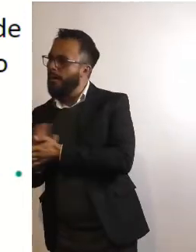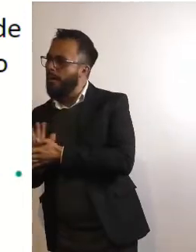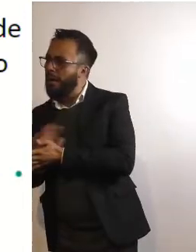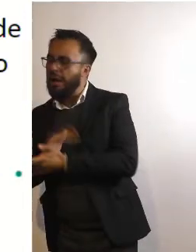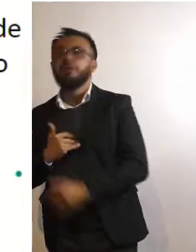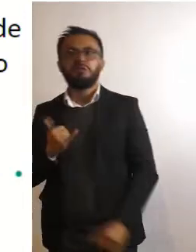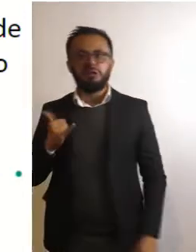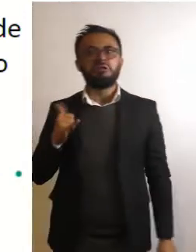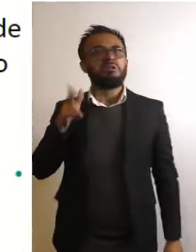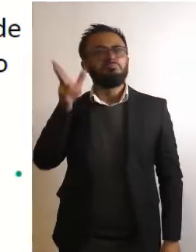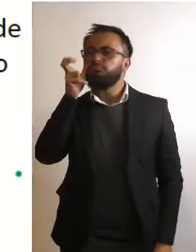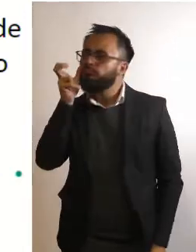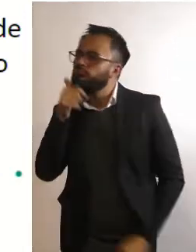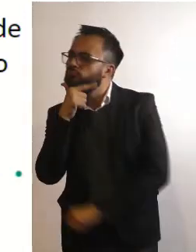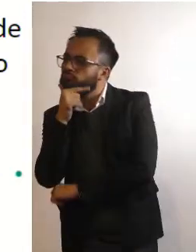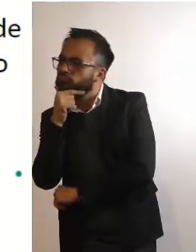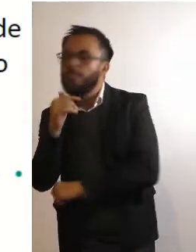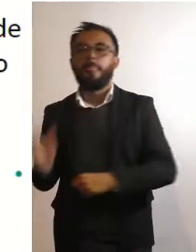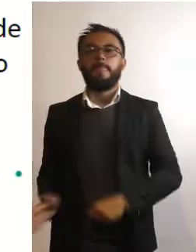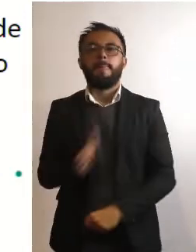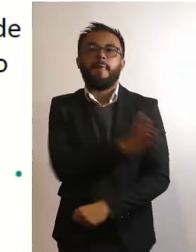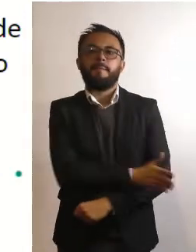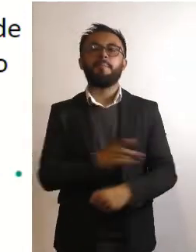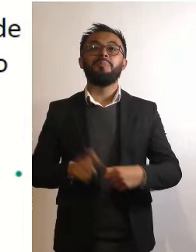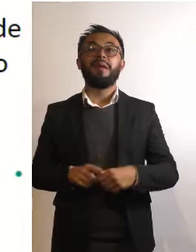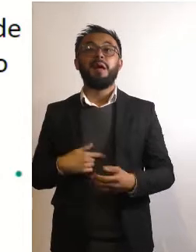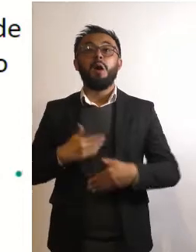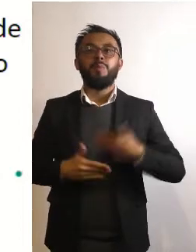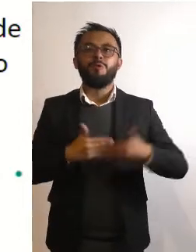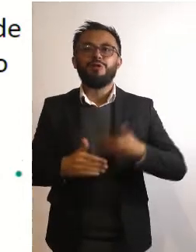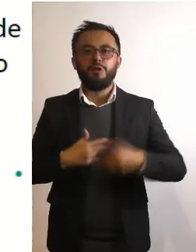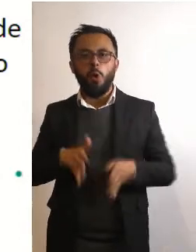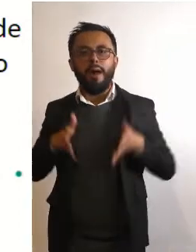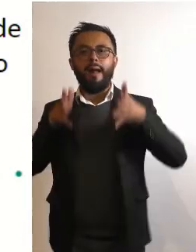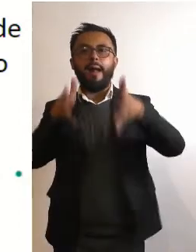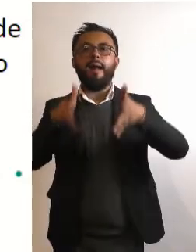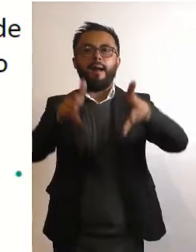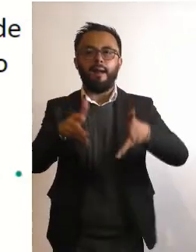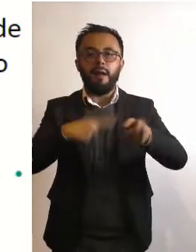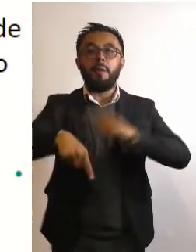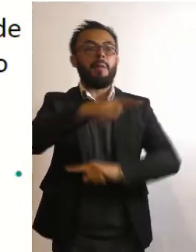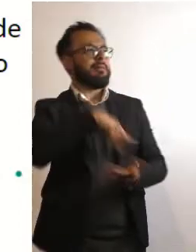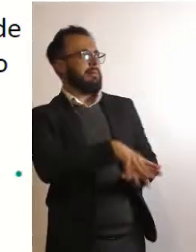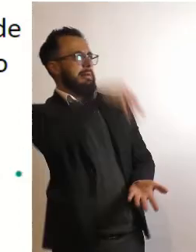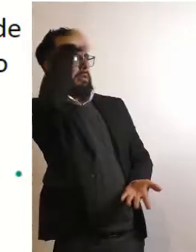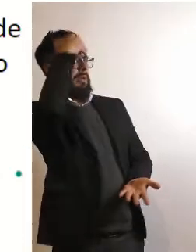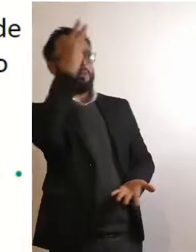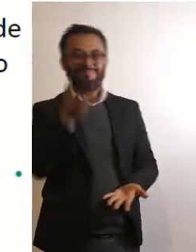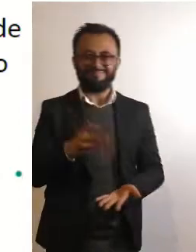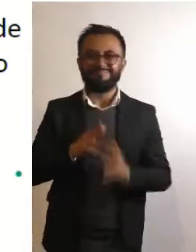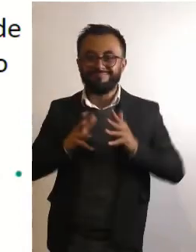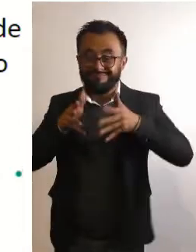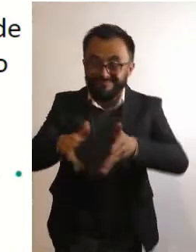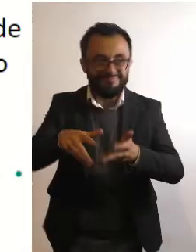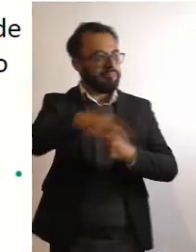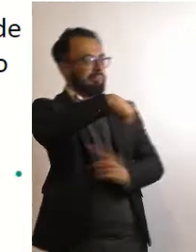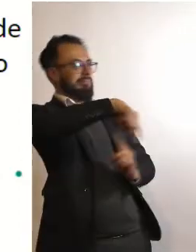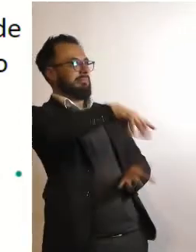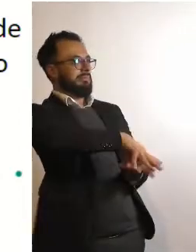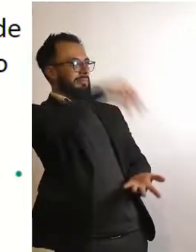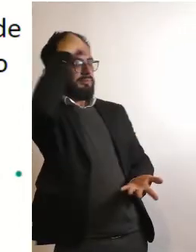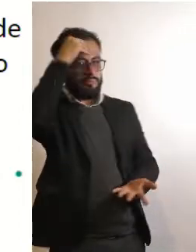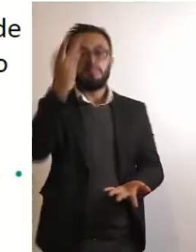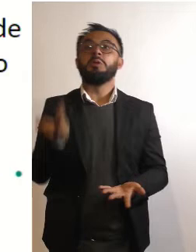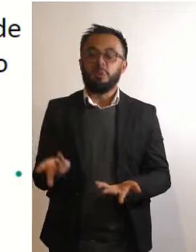y procesos de enseñanza-aprendizaje, se implementó el proceso de evaluación para estudiantes entre